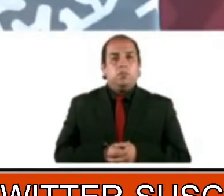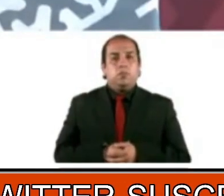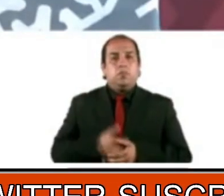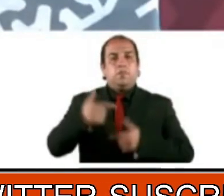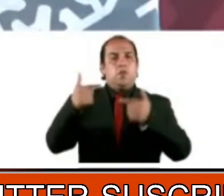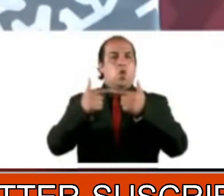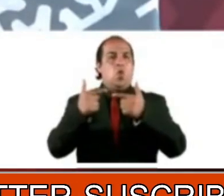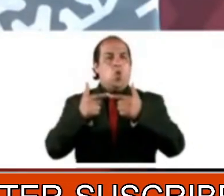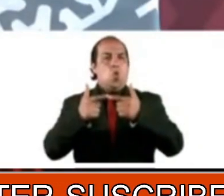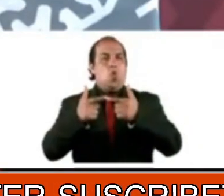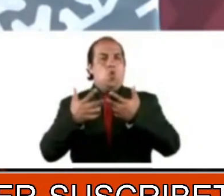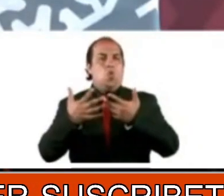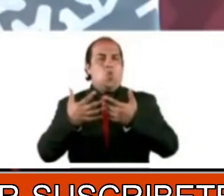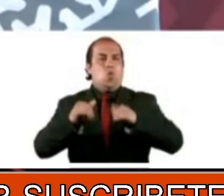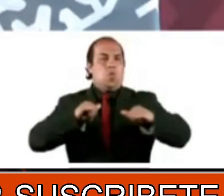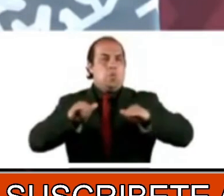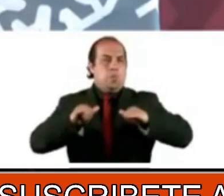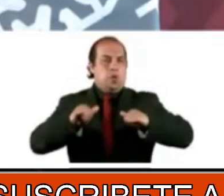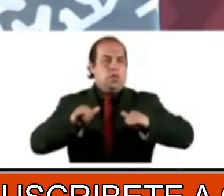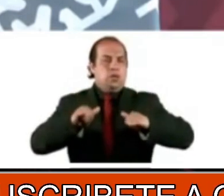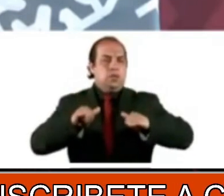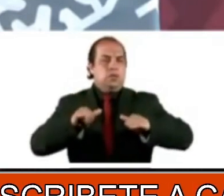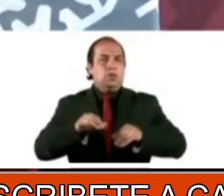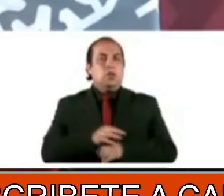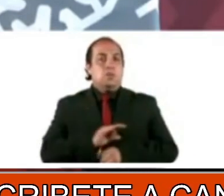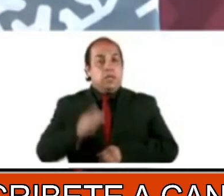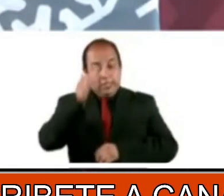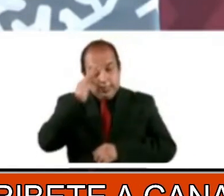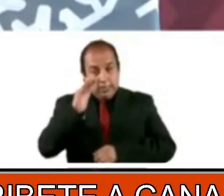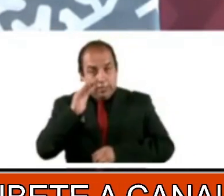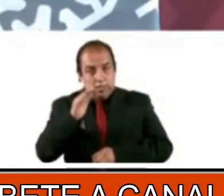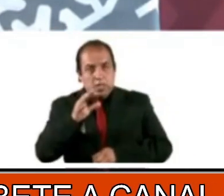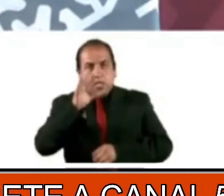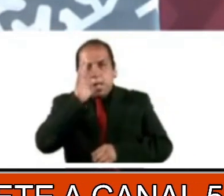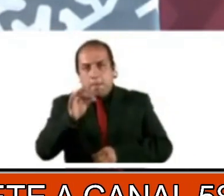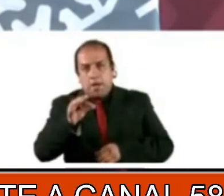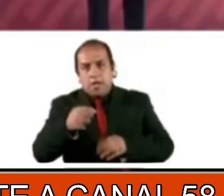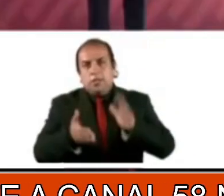o Google Maps, nos permita saber una falla estructural en una obra como esta.